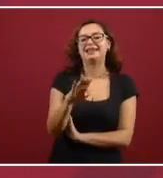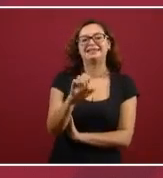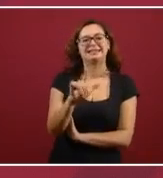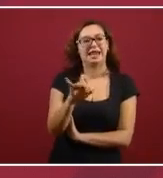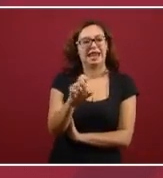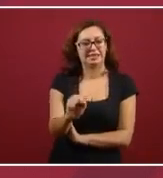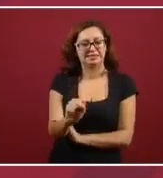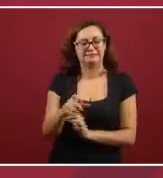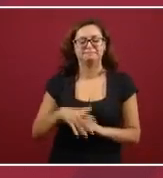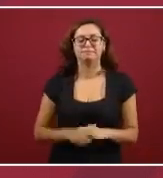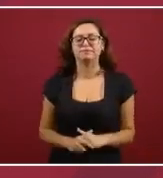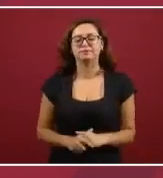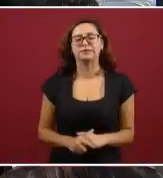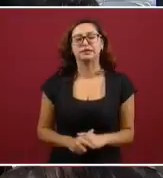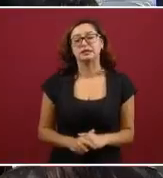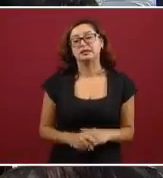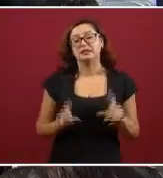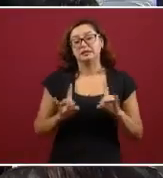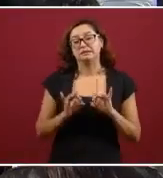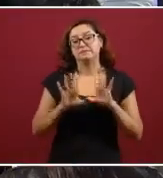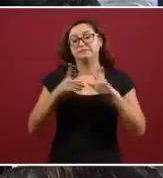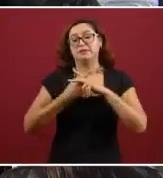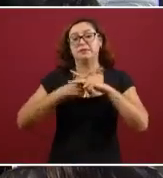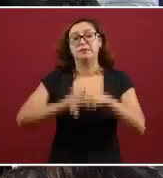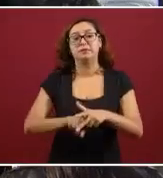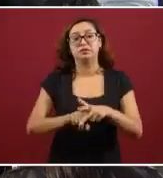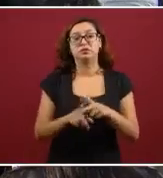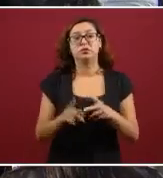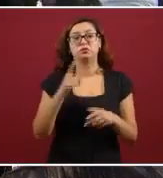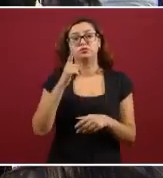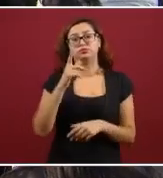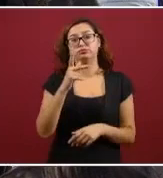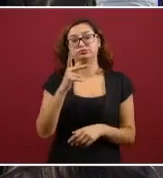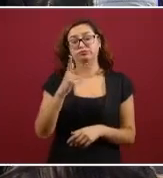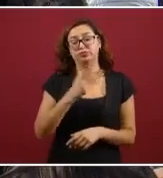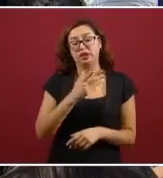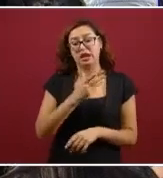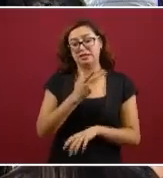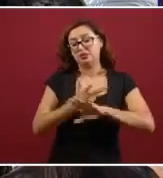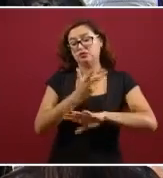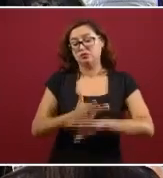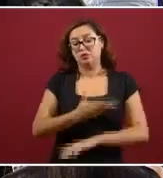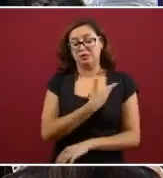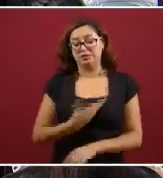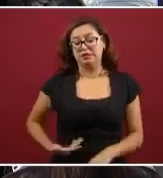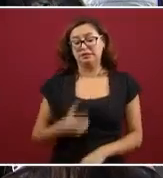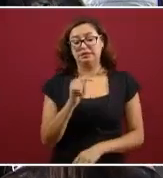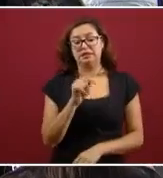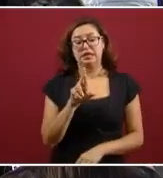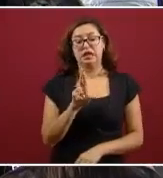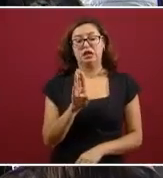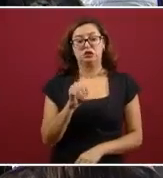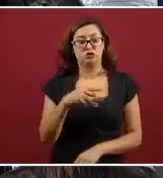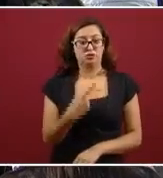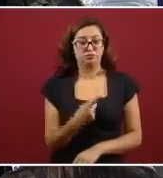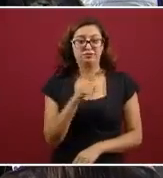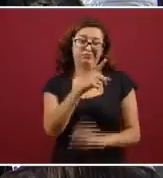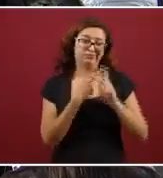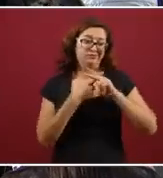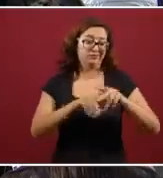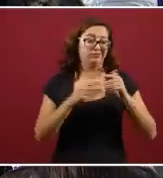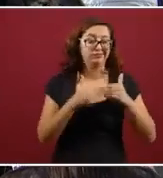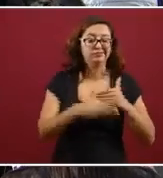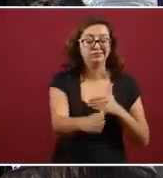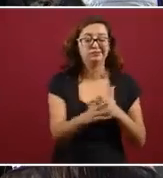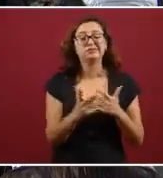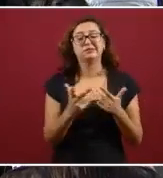ciertamente desde la llegada del presidente Trump a la presidencia de los Estados Unidos, con un viraje hacia